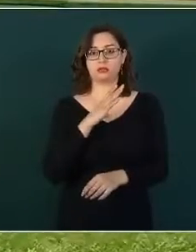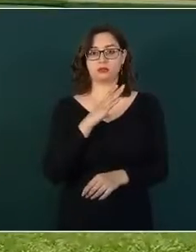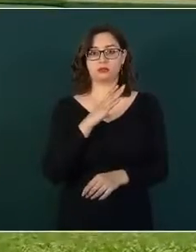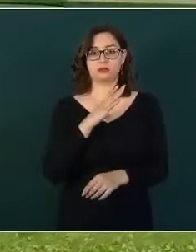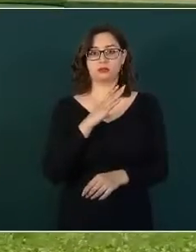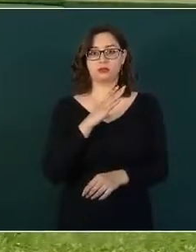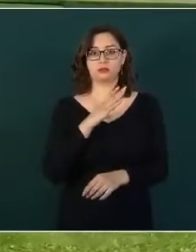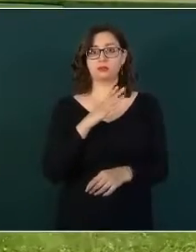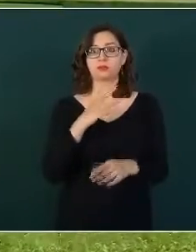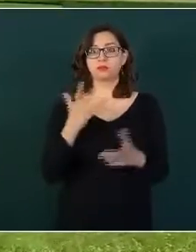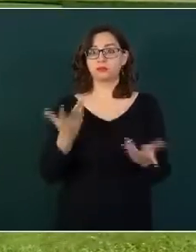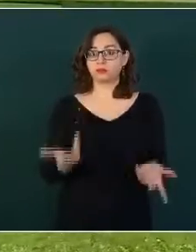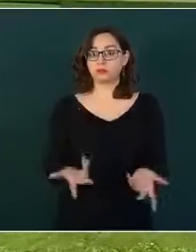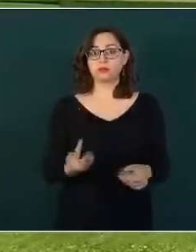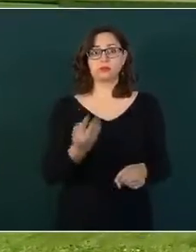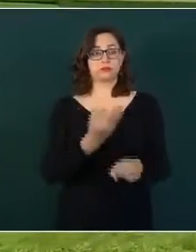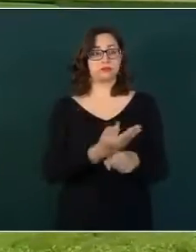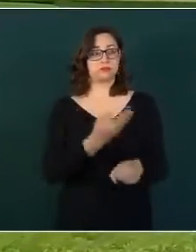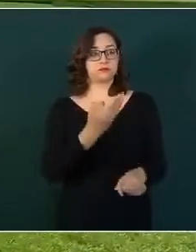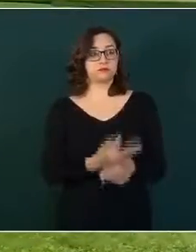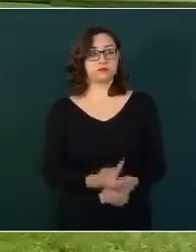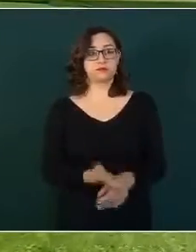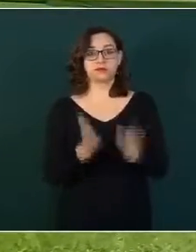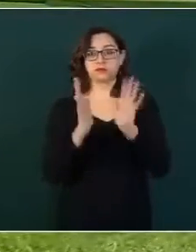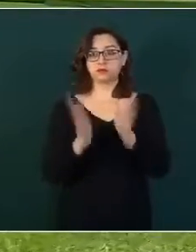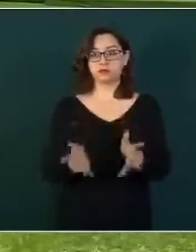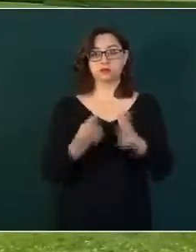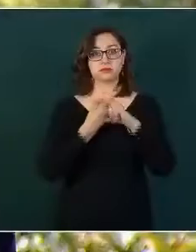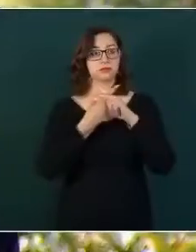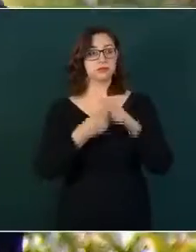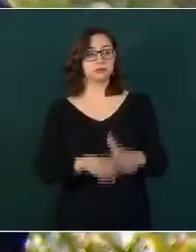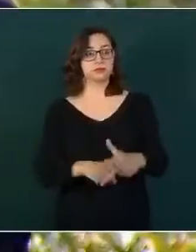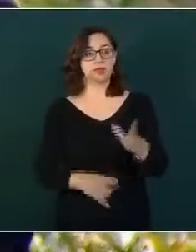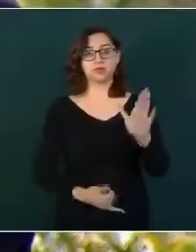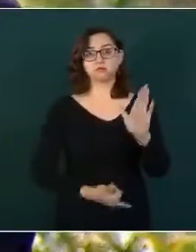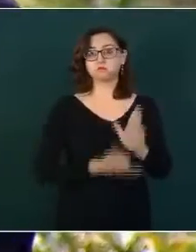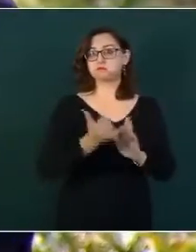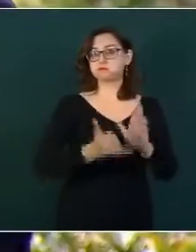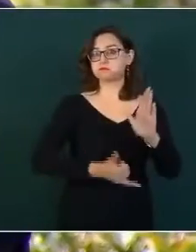no estarían en proceso o funcionando con éxito